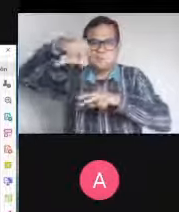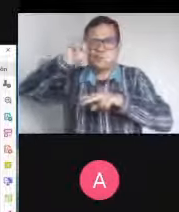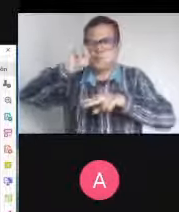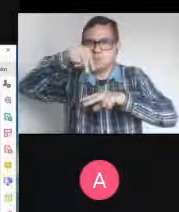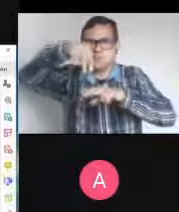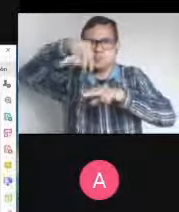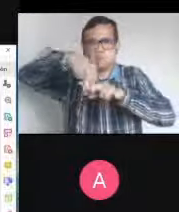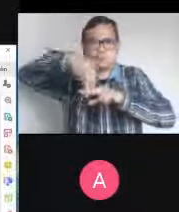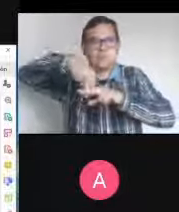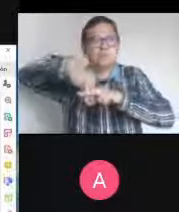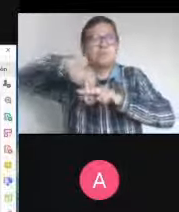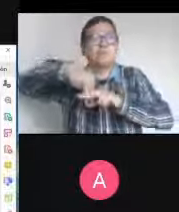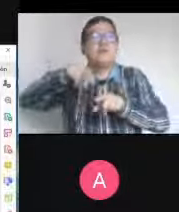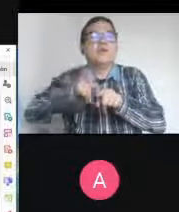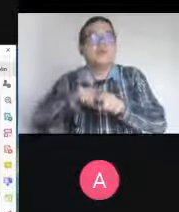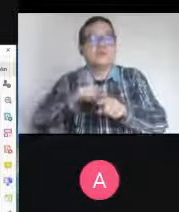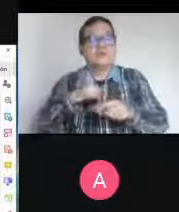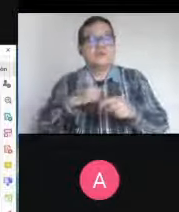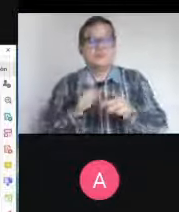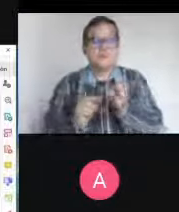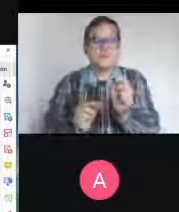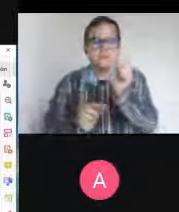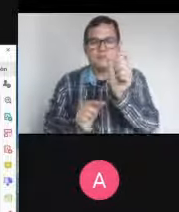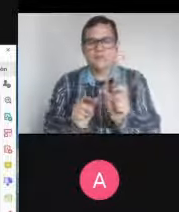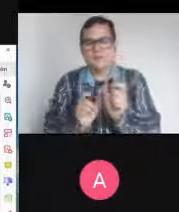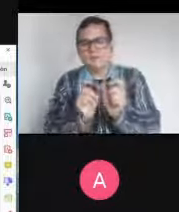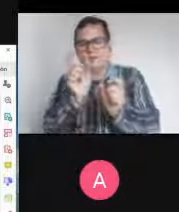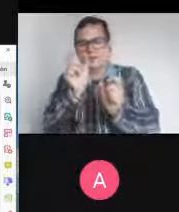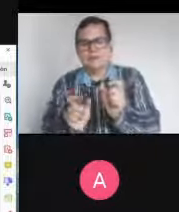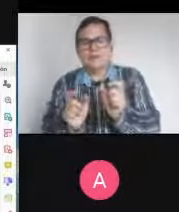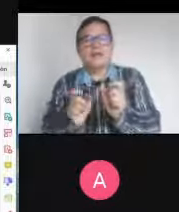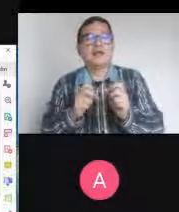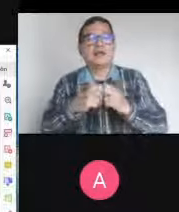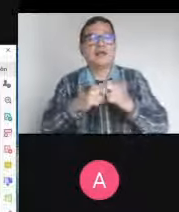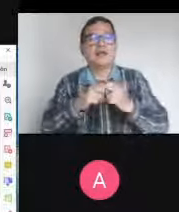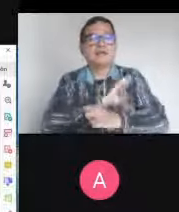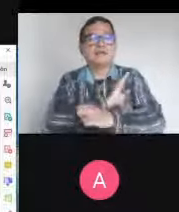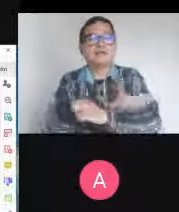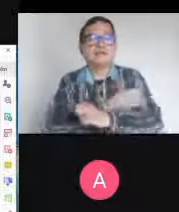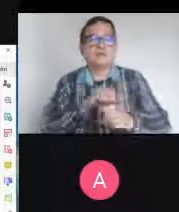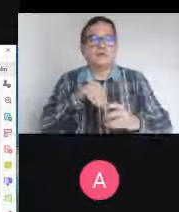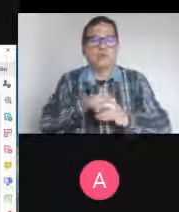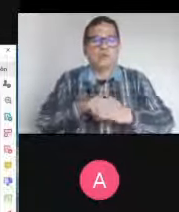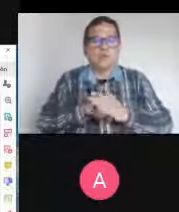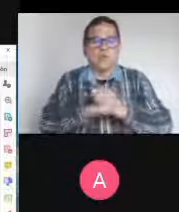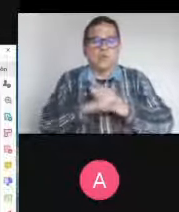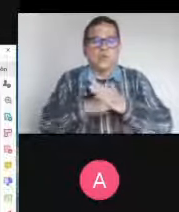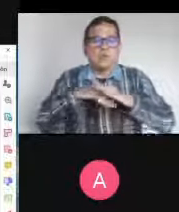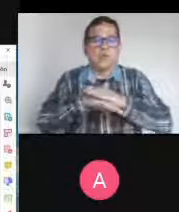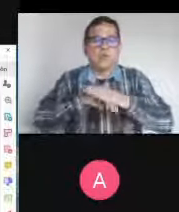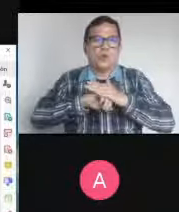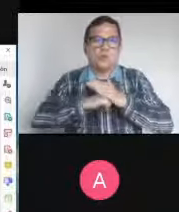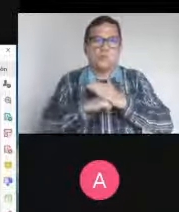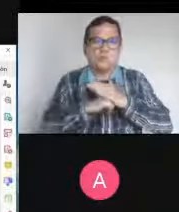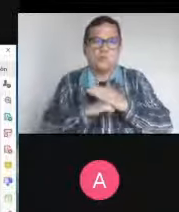de la carga y en la otra parte de la carga. Y ahí pues va a quedar almacenada como tal la carga o el